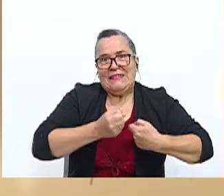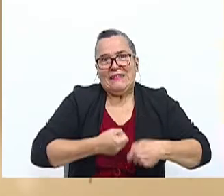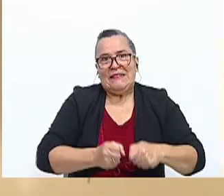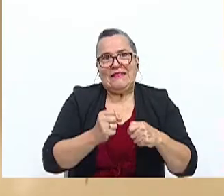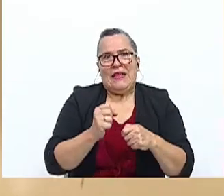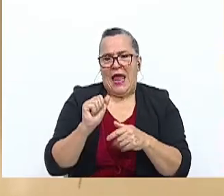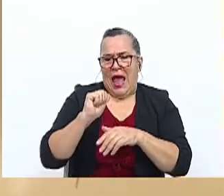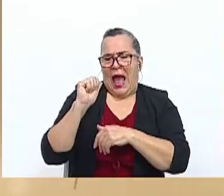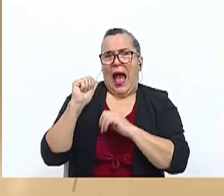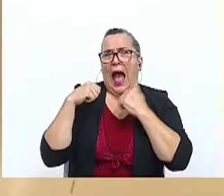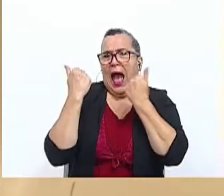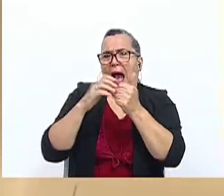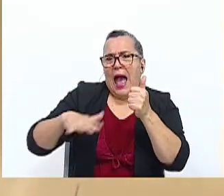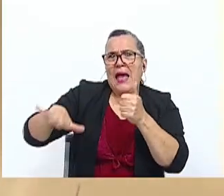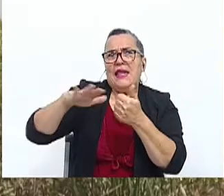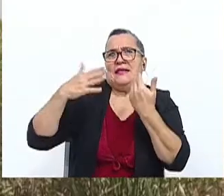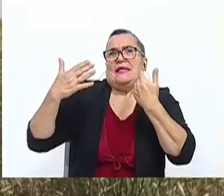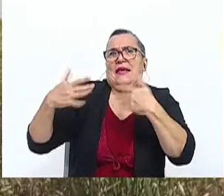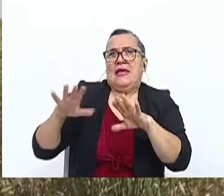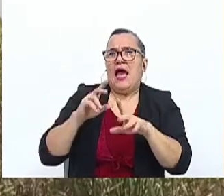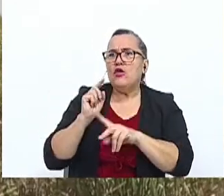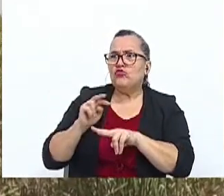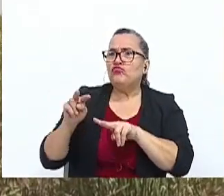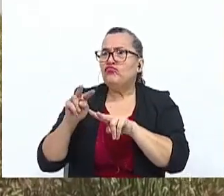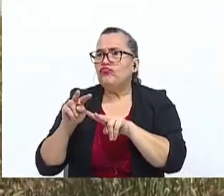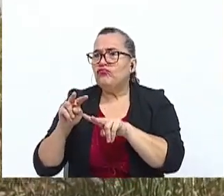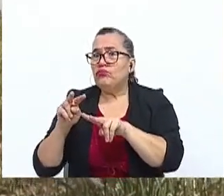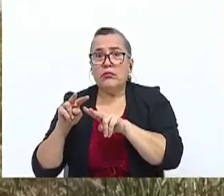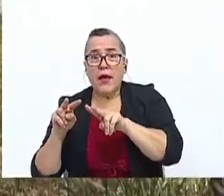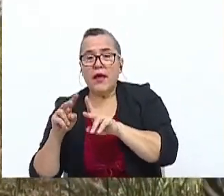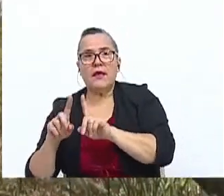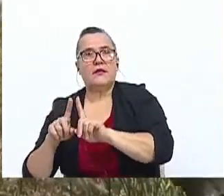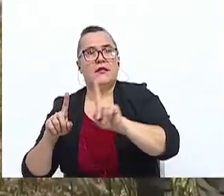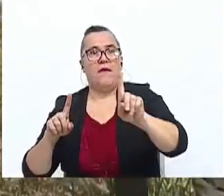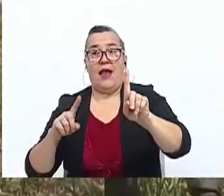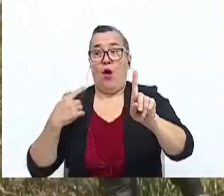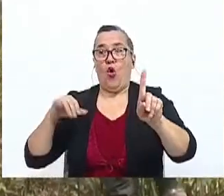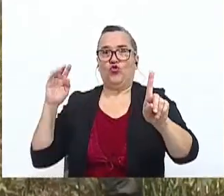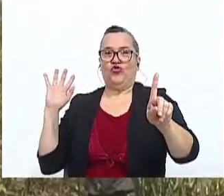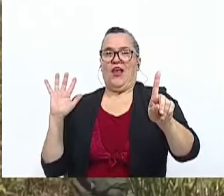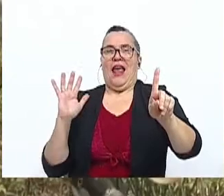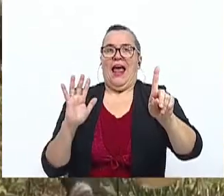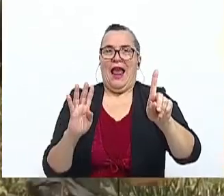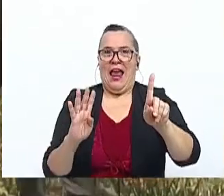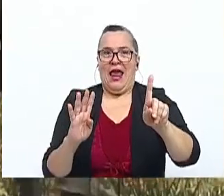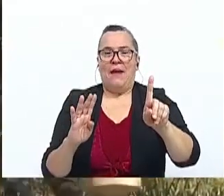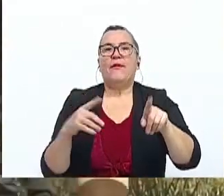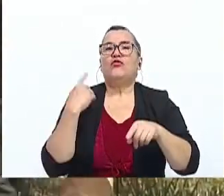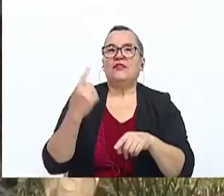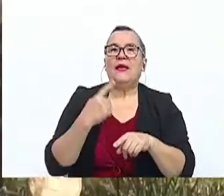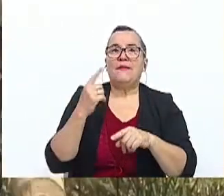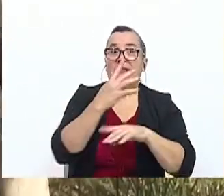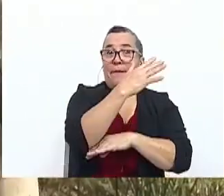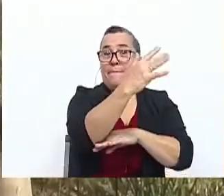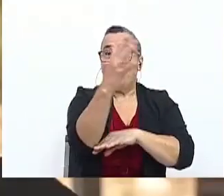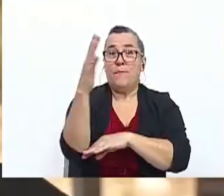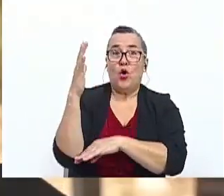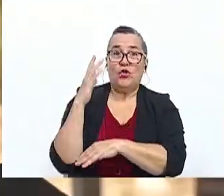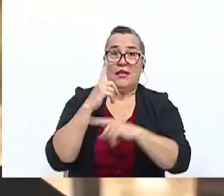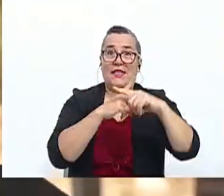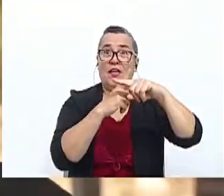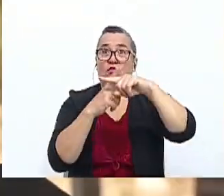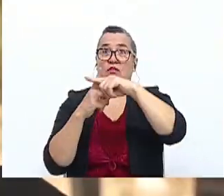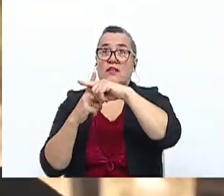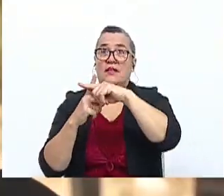hace unas horas. Así es este juego. Llegan unos, se van otros. Pero siempre hay gente en el bosque de Cruzitas. Lo